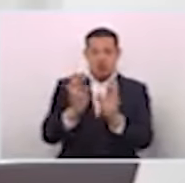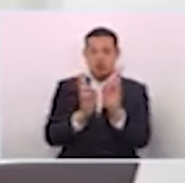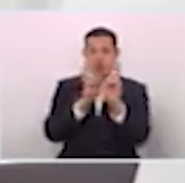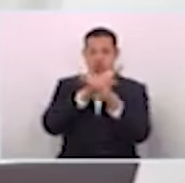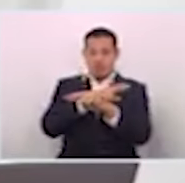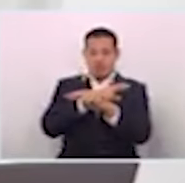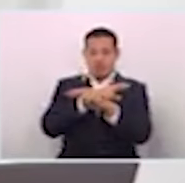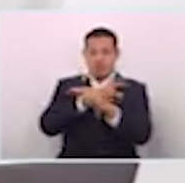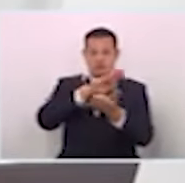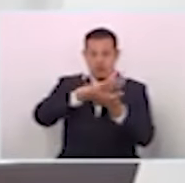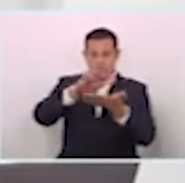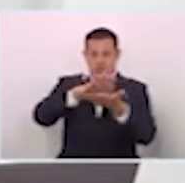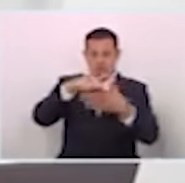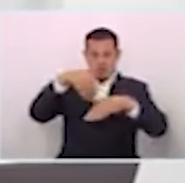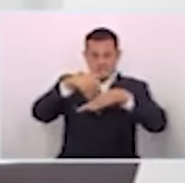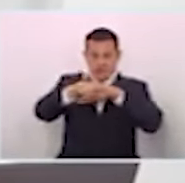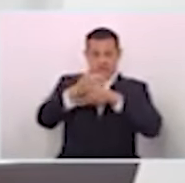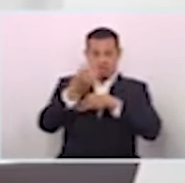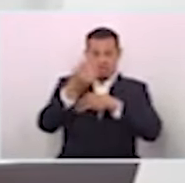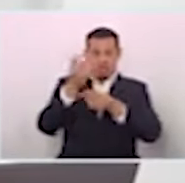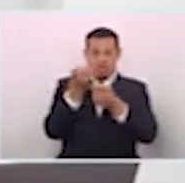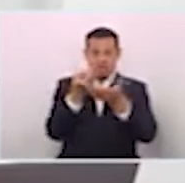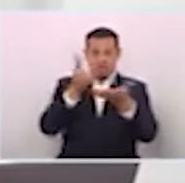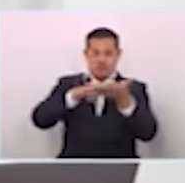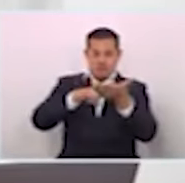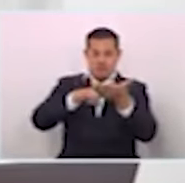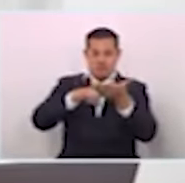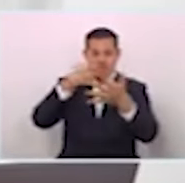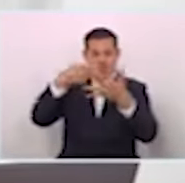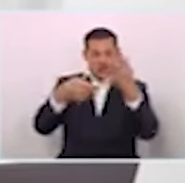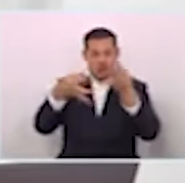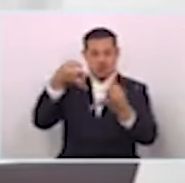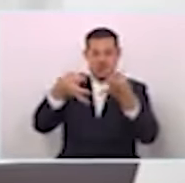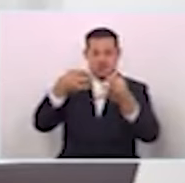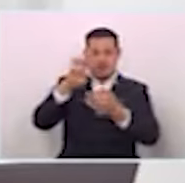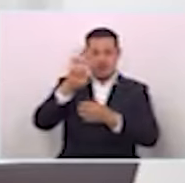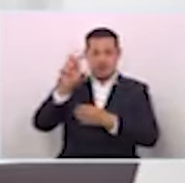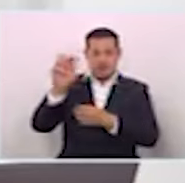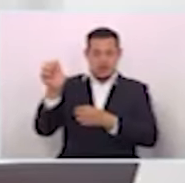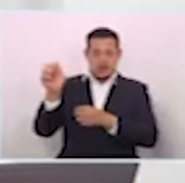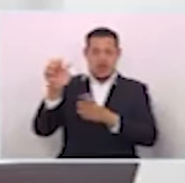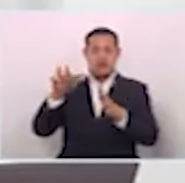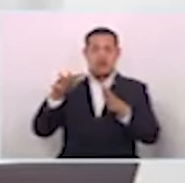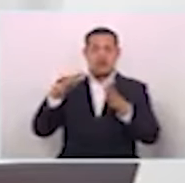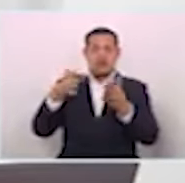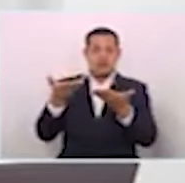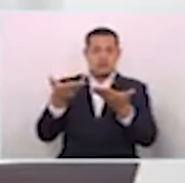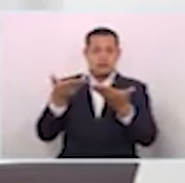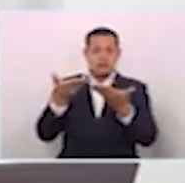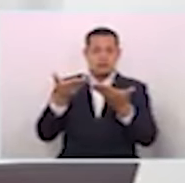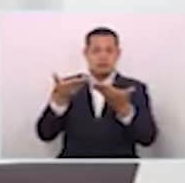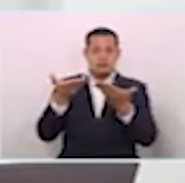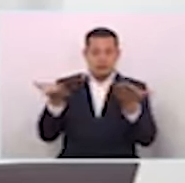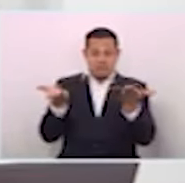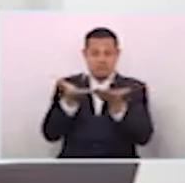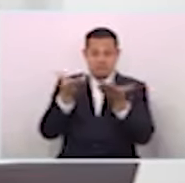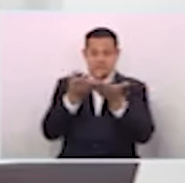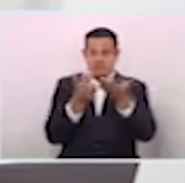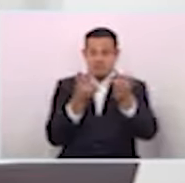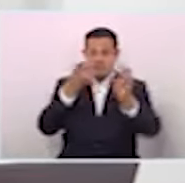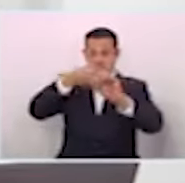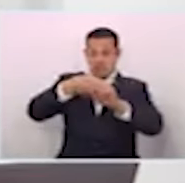reforma las remesas familiares quede de manera literal en la ley de impuestos sobre la renta que justamente sean